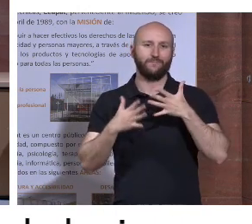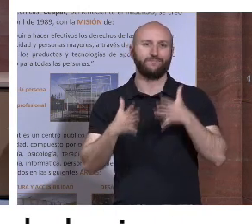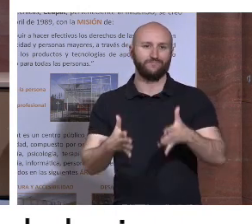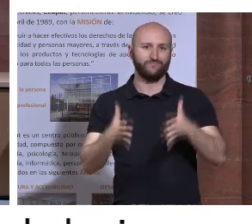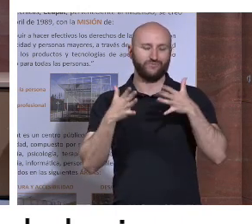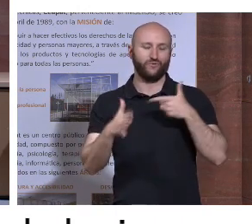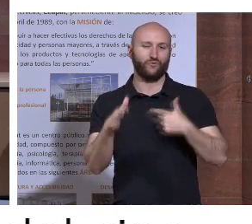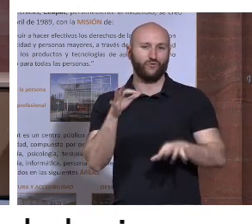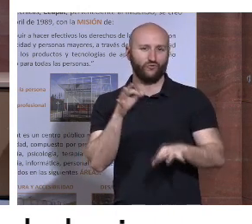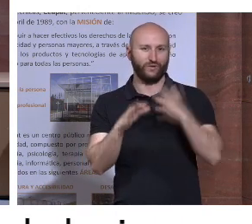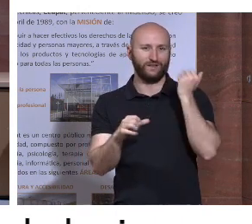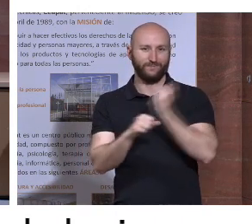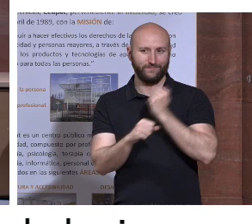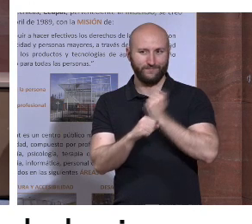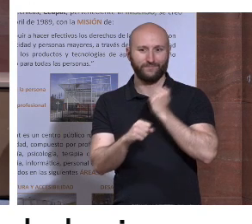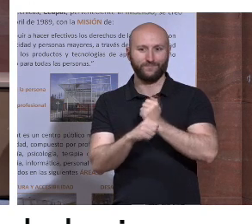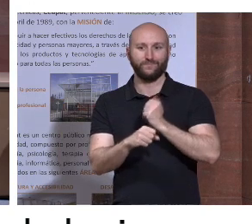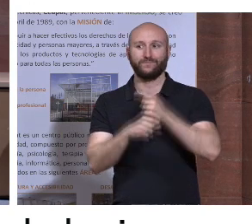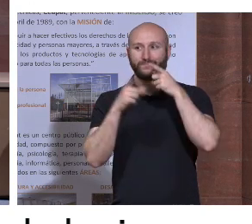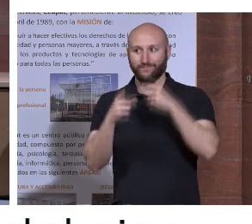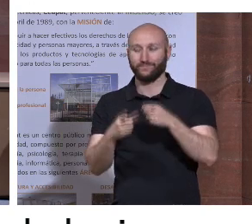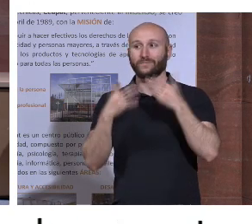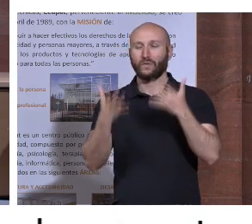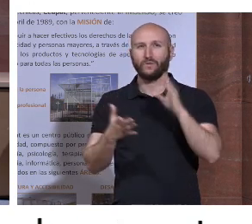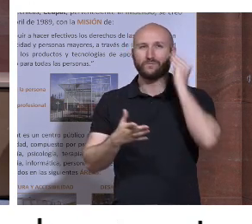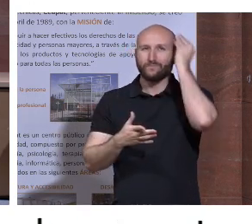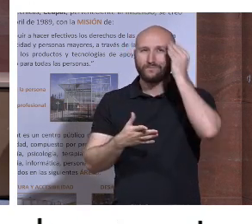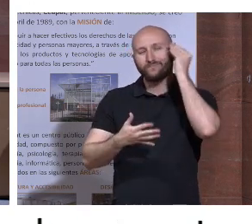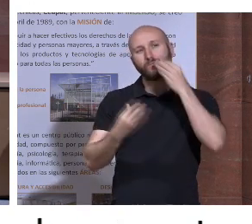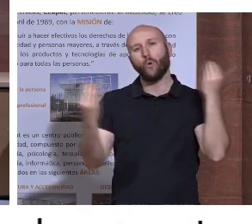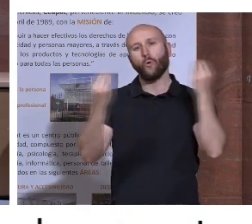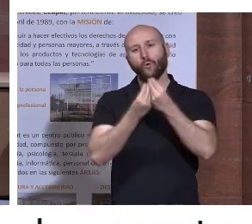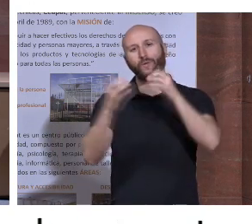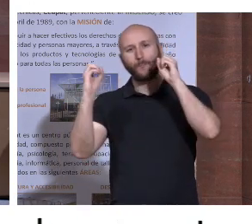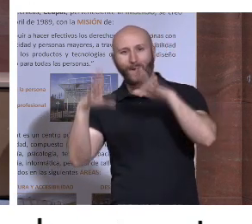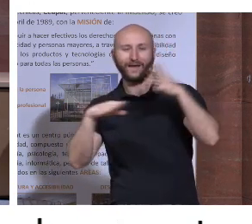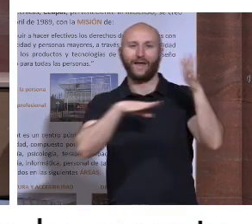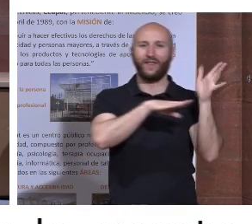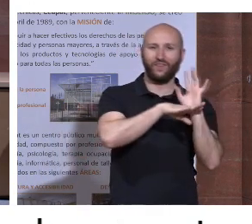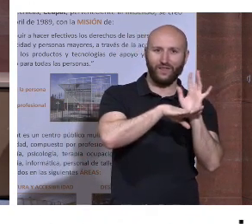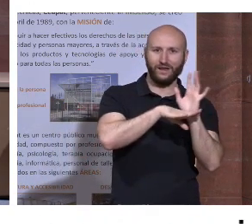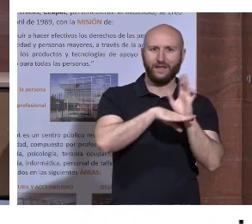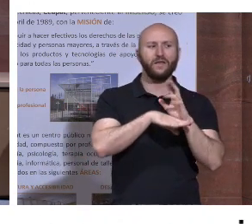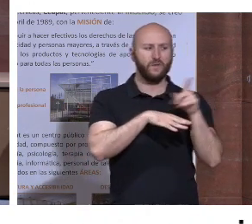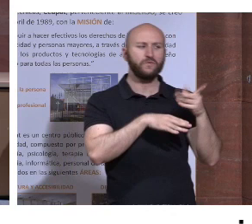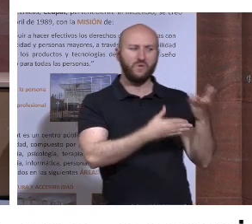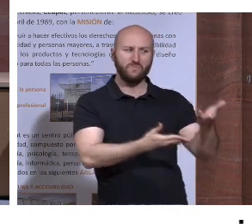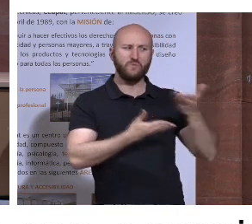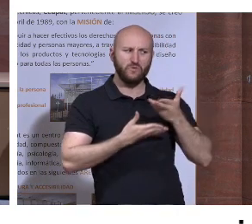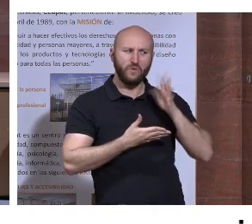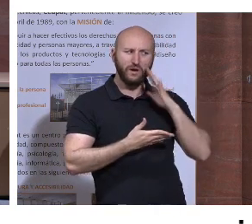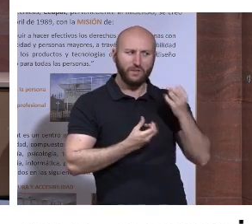suerte de trabajar en ello. Entonces se me ocurrió juntar un poco la magia y el cine. Tú me vas a ayudar. ¿Te parece